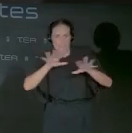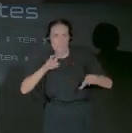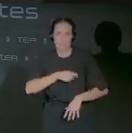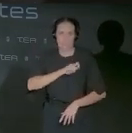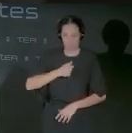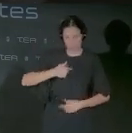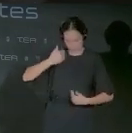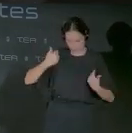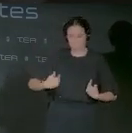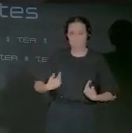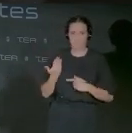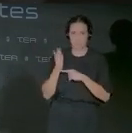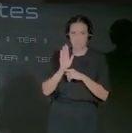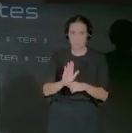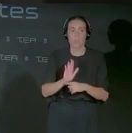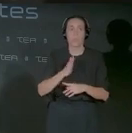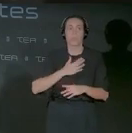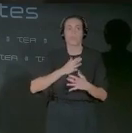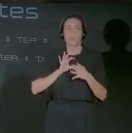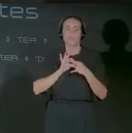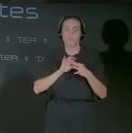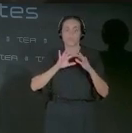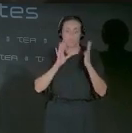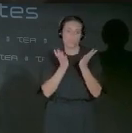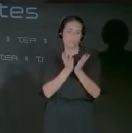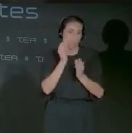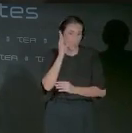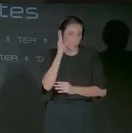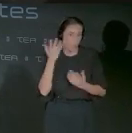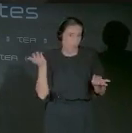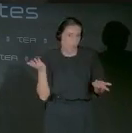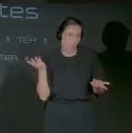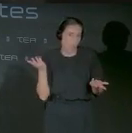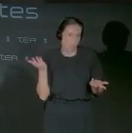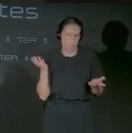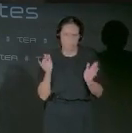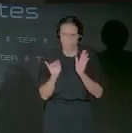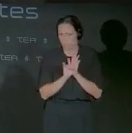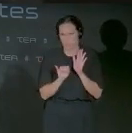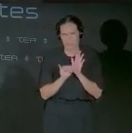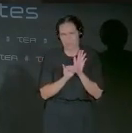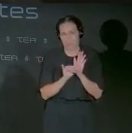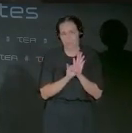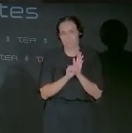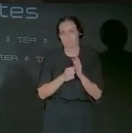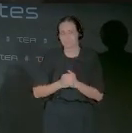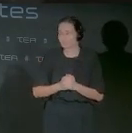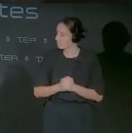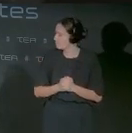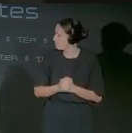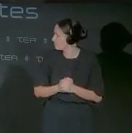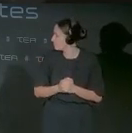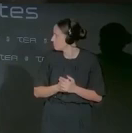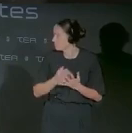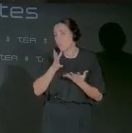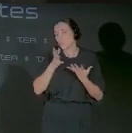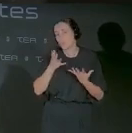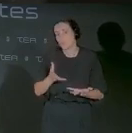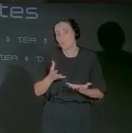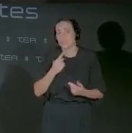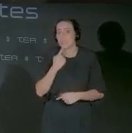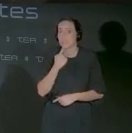mi conexión con los mundos virtuales es muy, muy cercana, porque lo que ahora llamamos